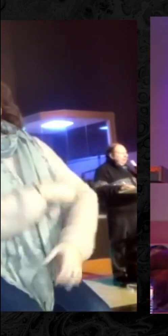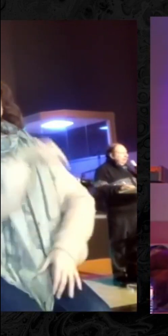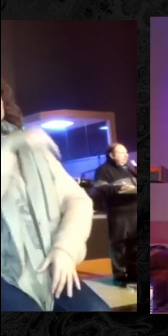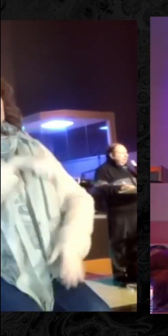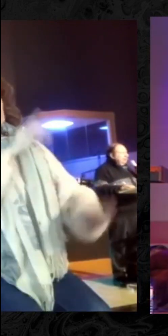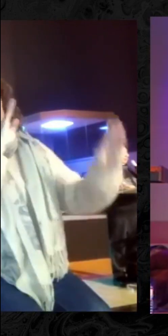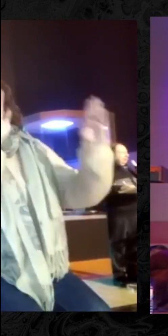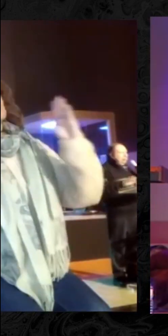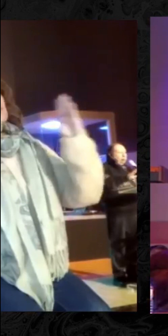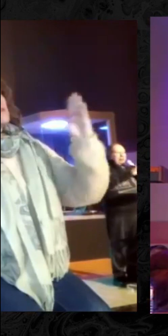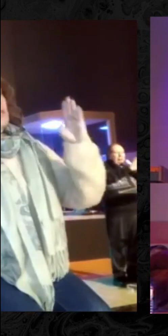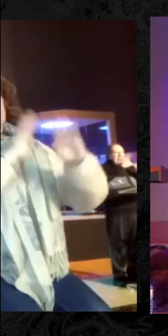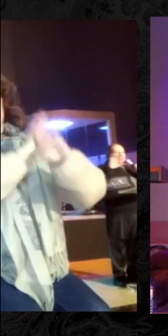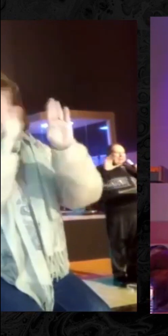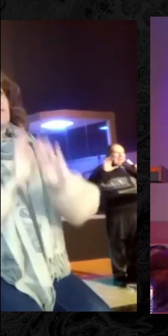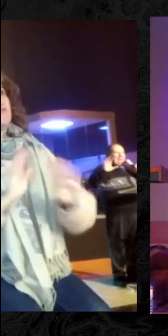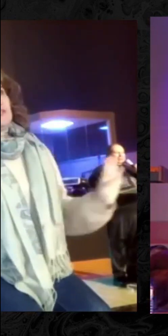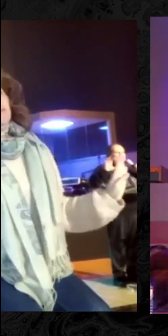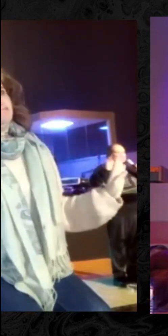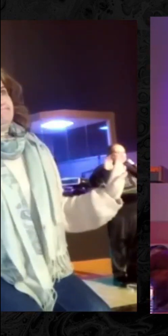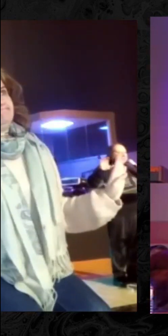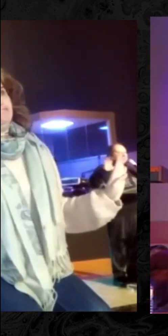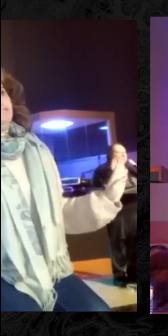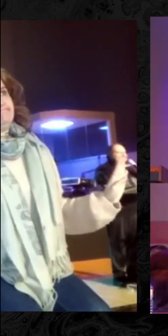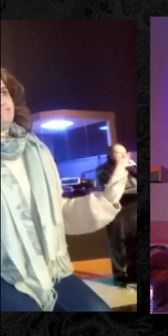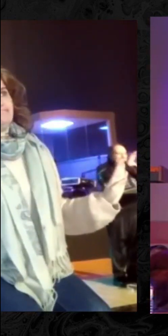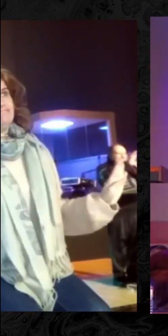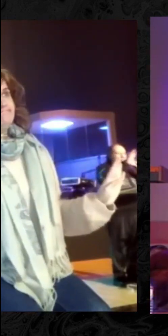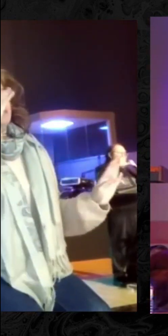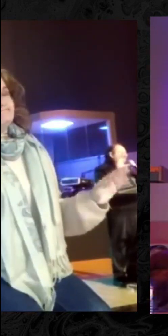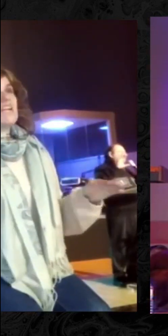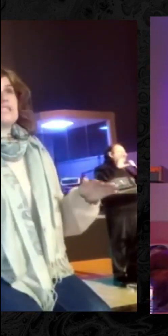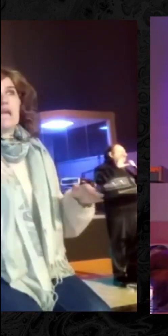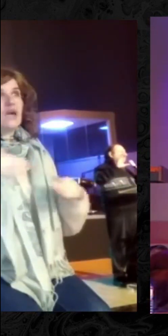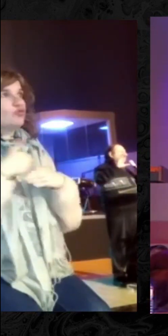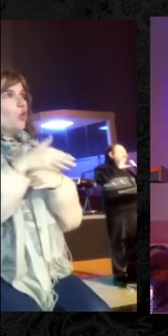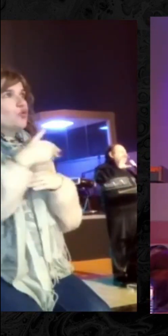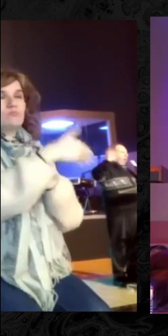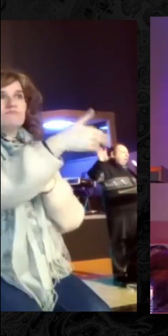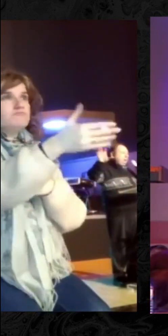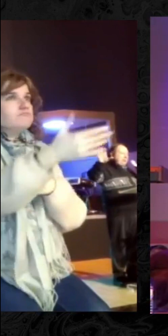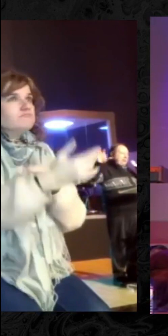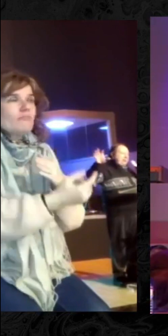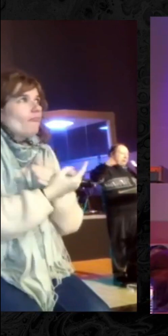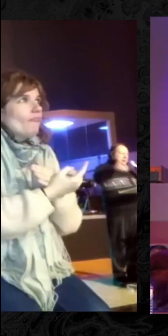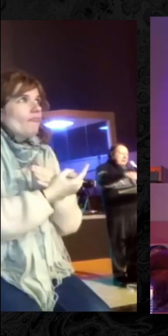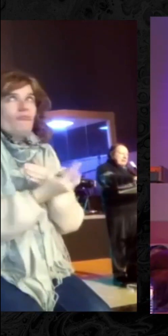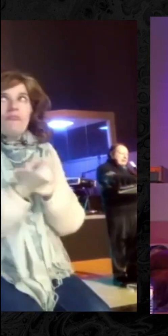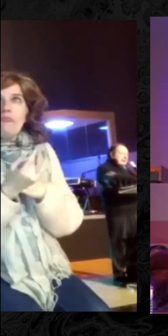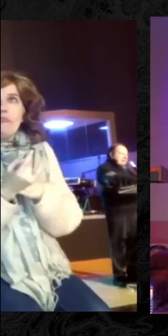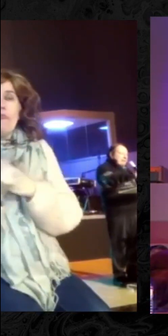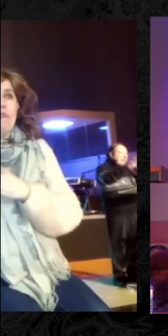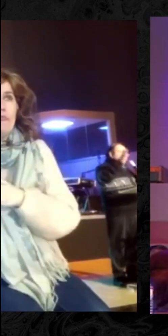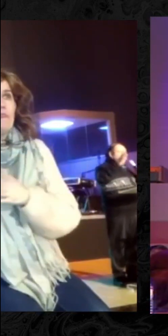fin todas las cosas están Ya están ya para suceder los rabinos